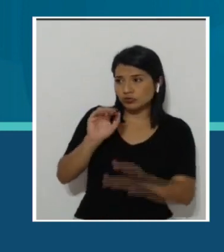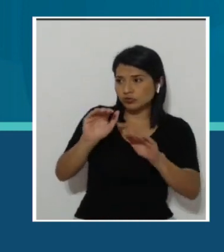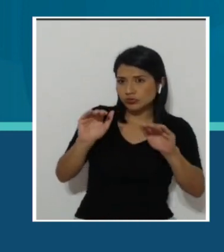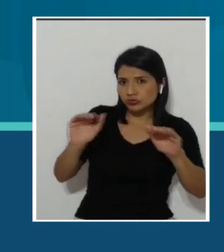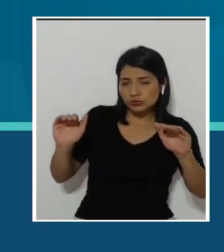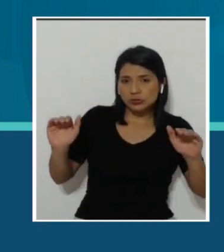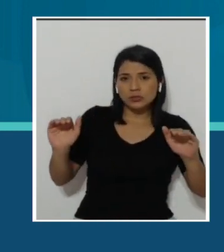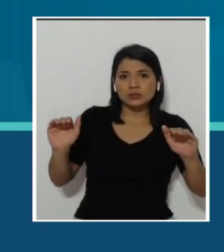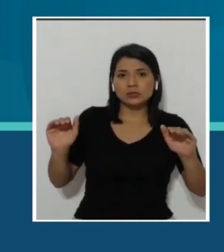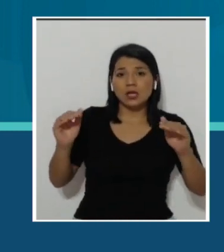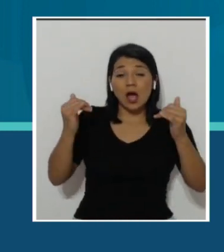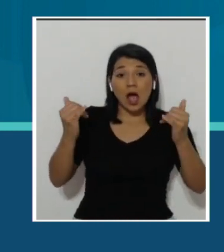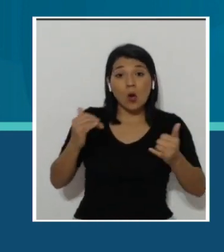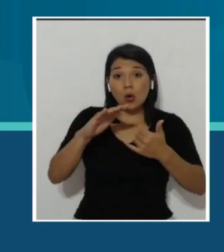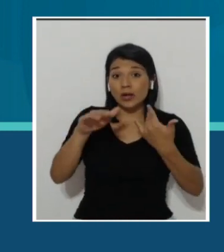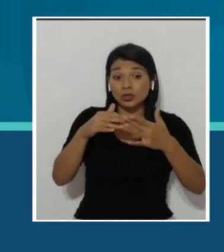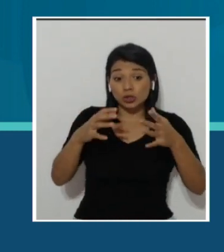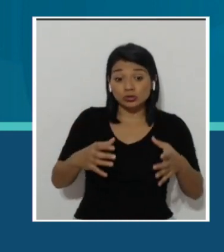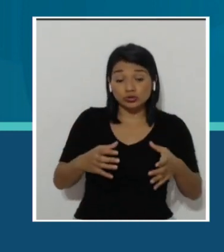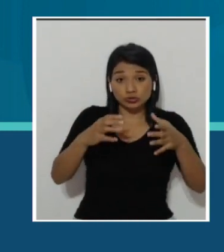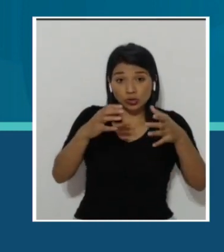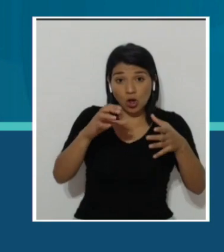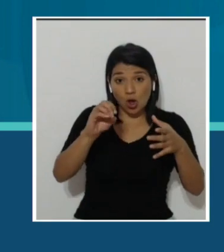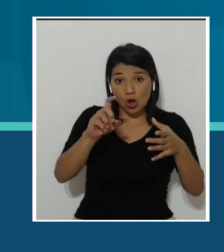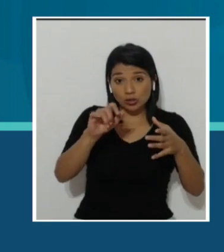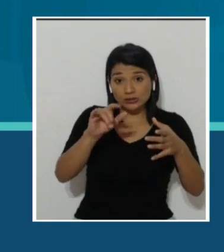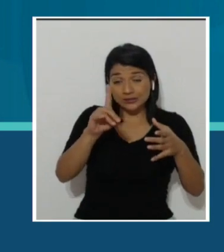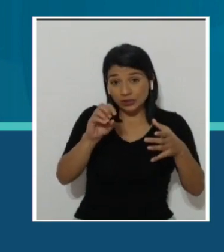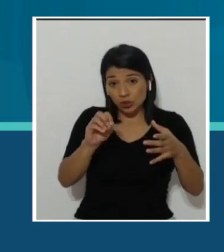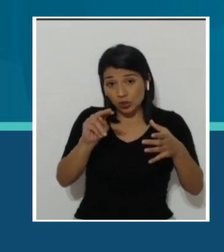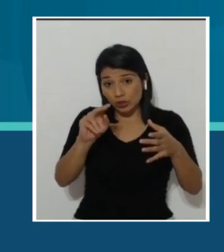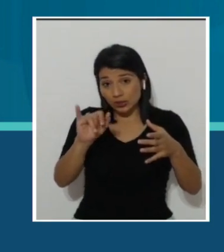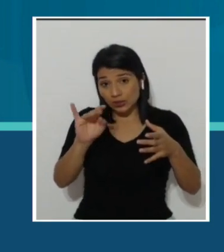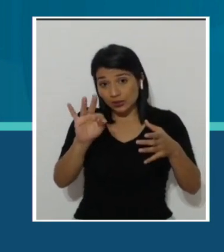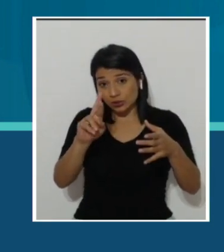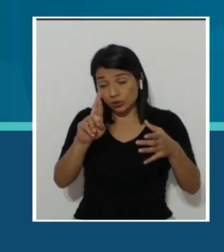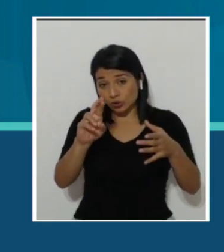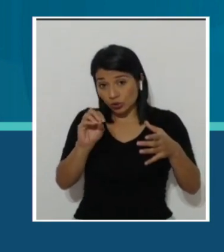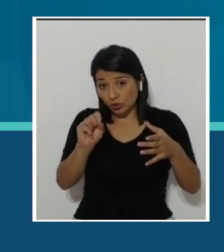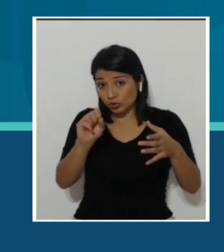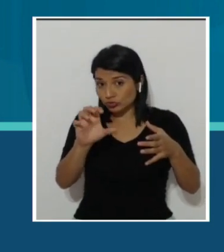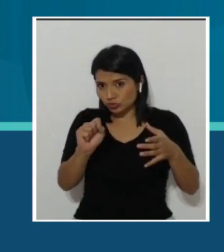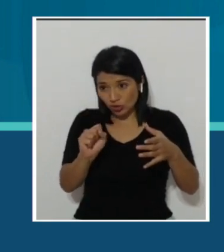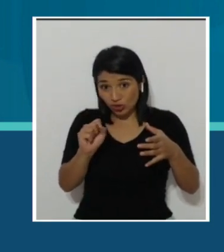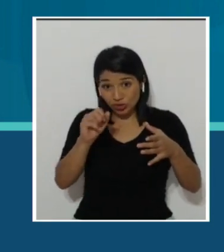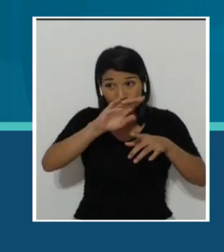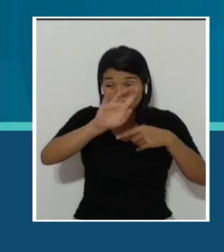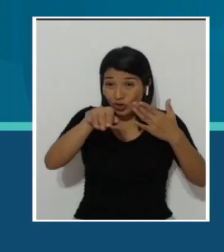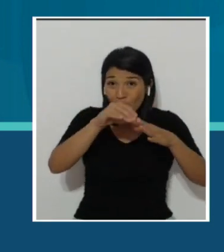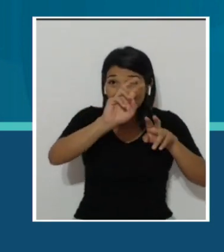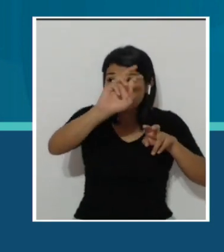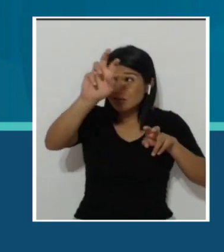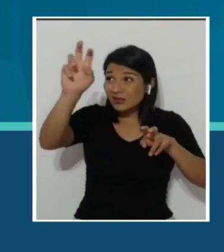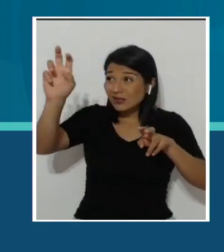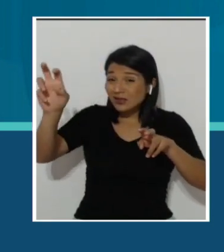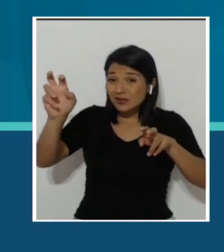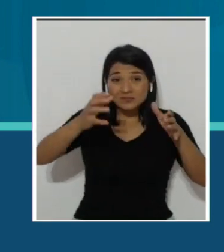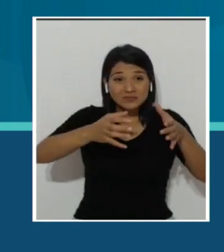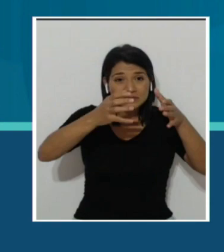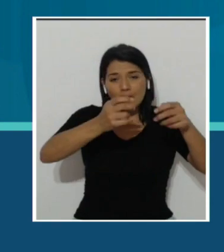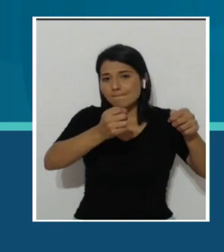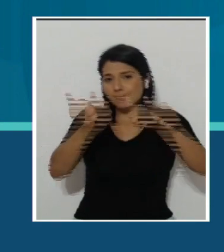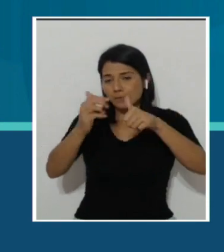los cilindros de óxido nitroso de sus sucursales. La medida es efectiva de inmediato y será aplicada hasta que la investigación quede concluida. Precisamente